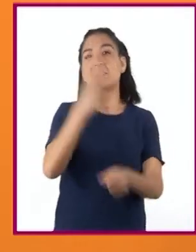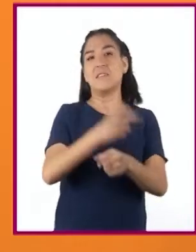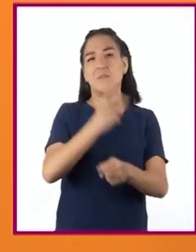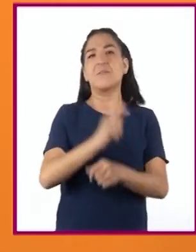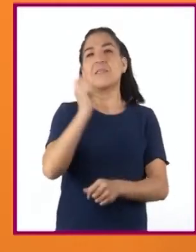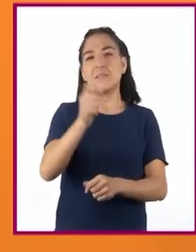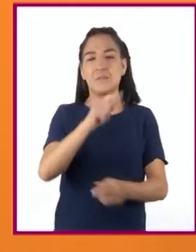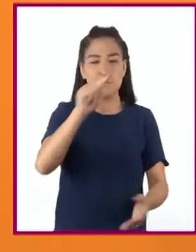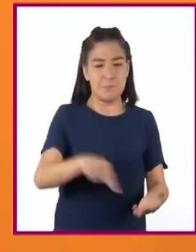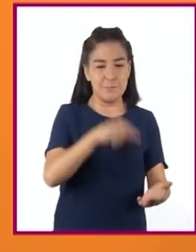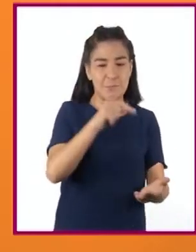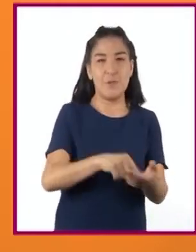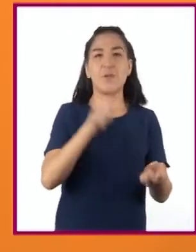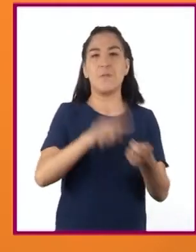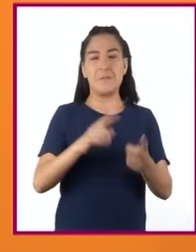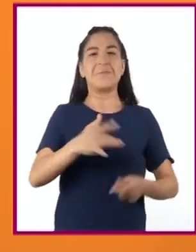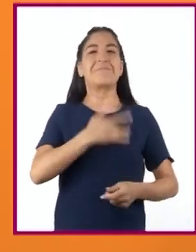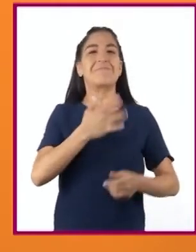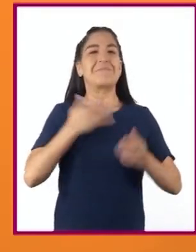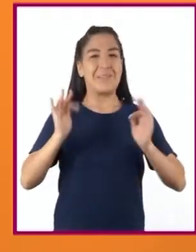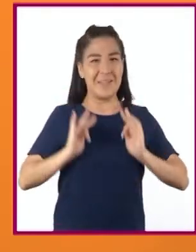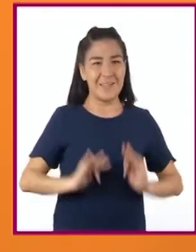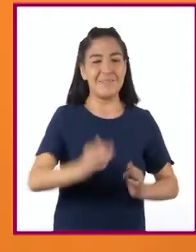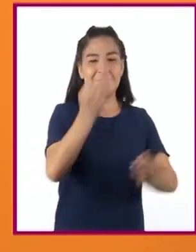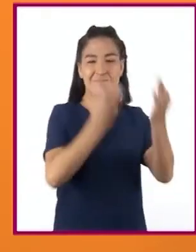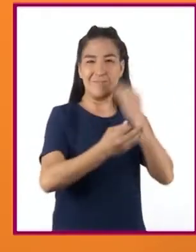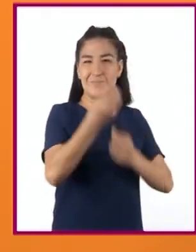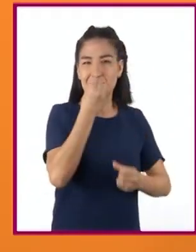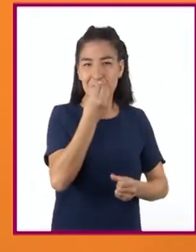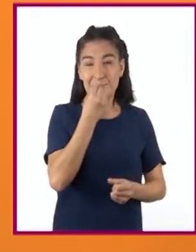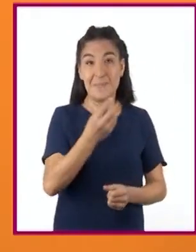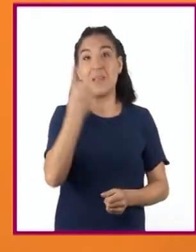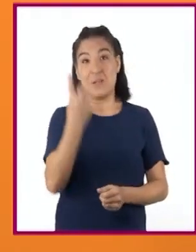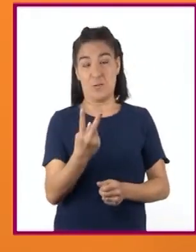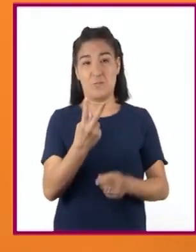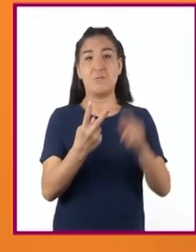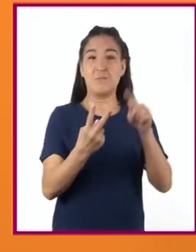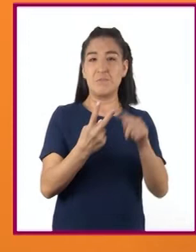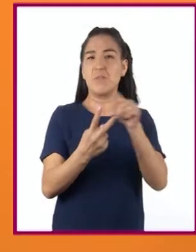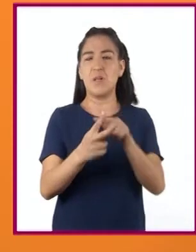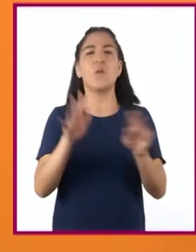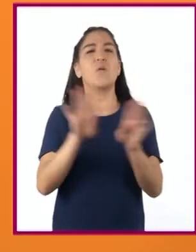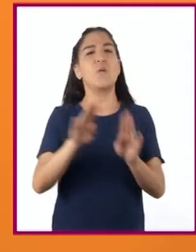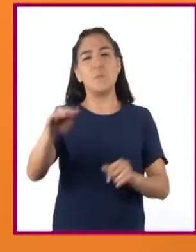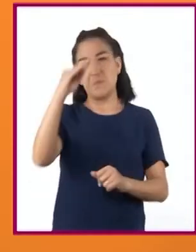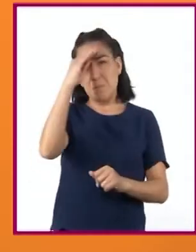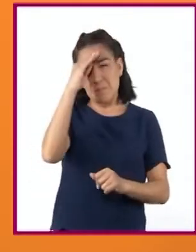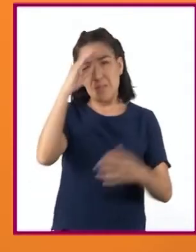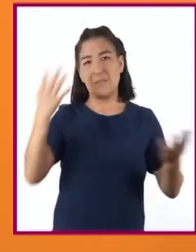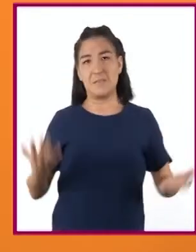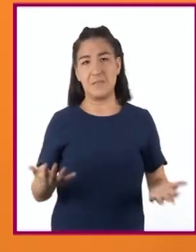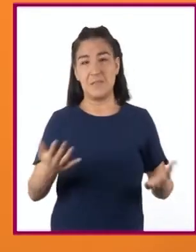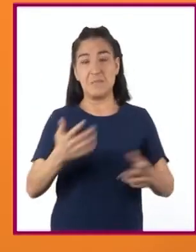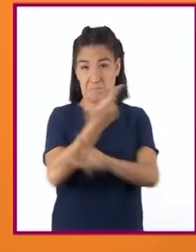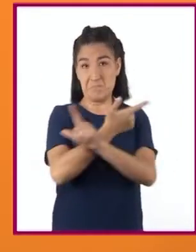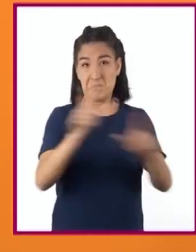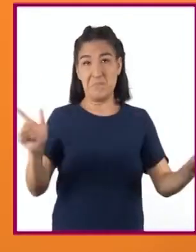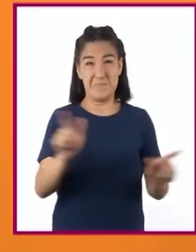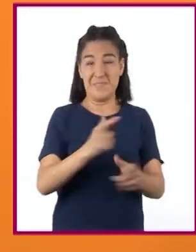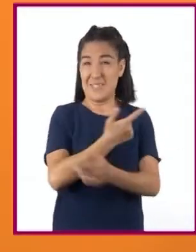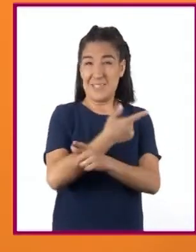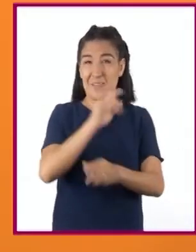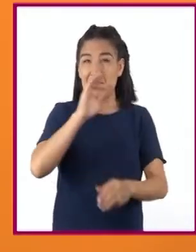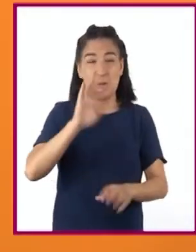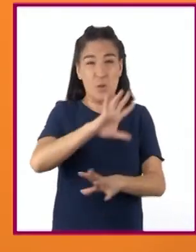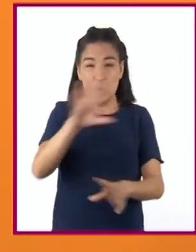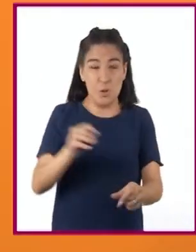en un lugar donde se siente bien, lo alimenta. En ambos casos, habría que pensar si son totalmente libres o su